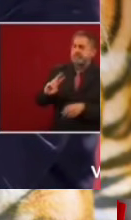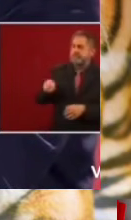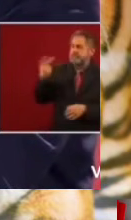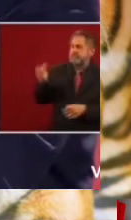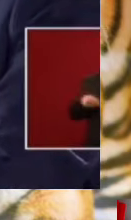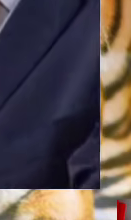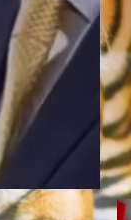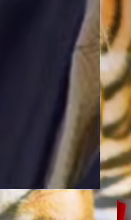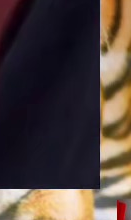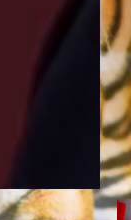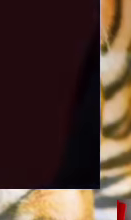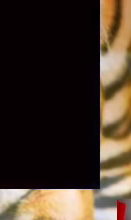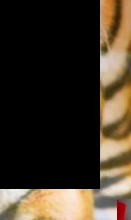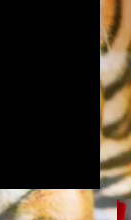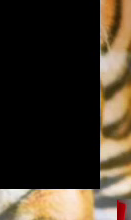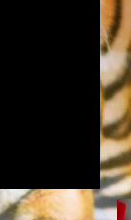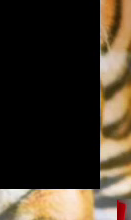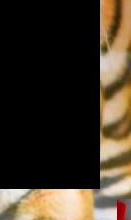llevar a cabo.